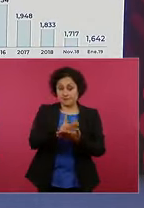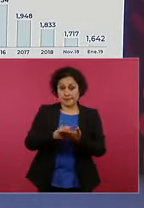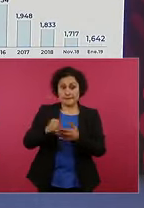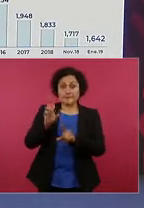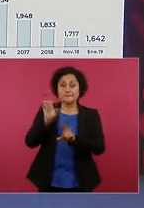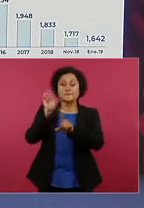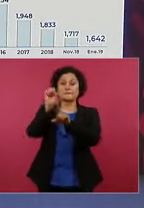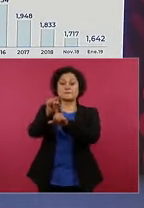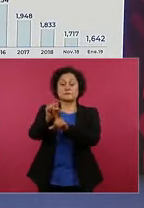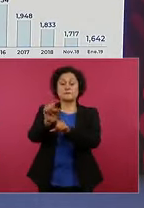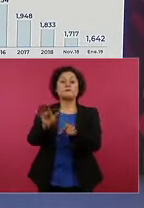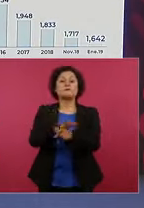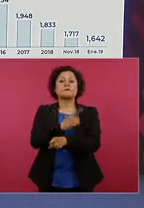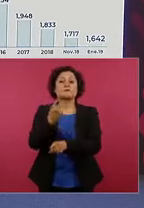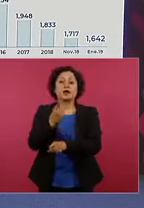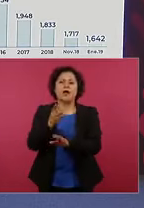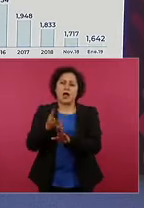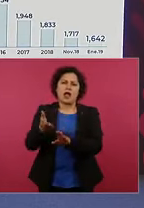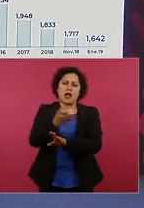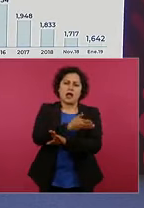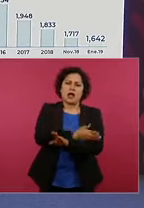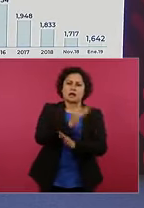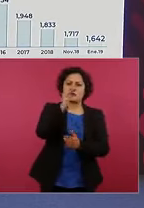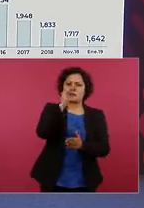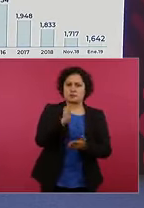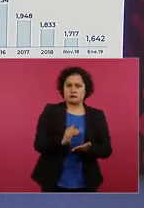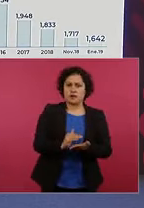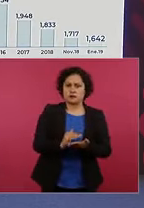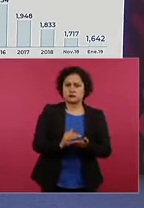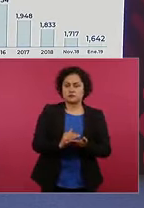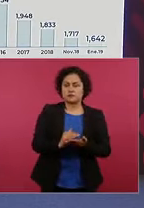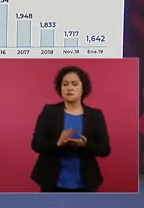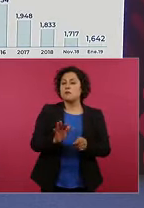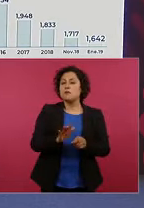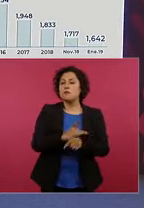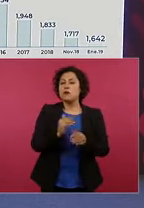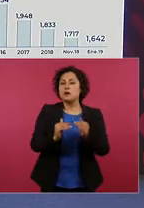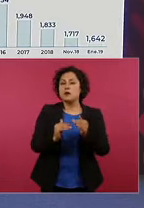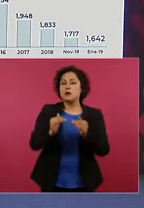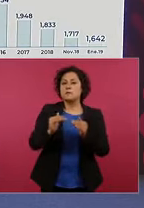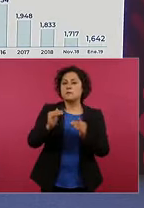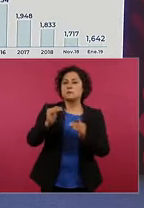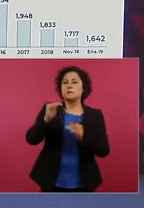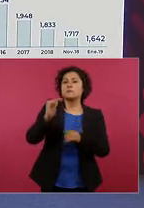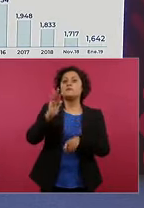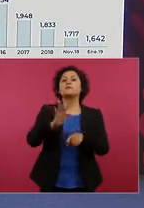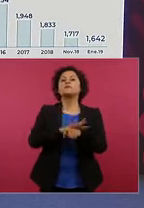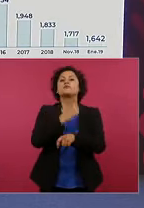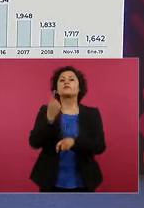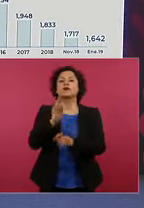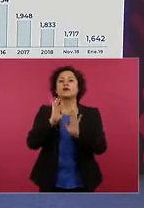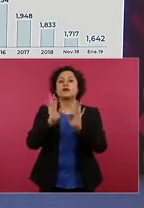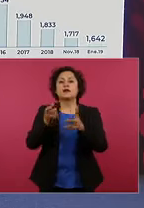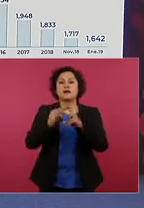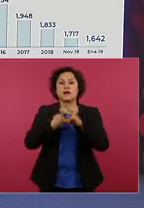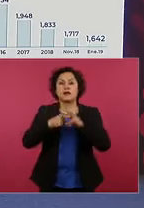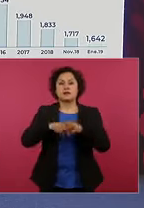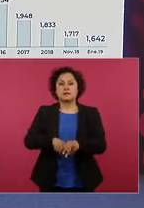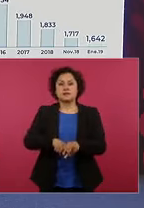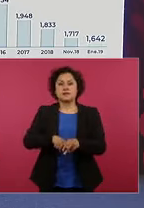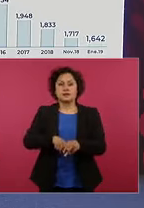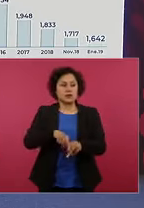porque era menos, porque aquí empezaron a inyectar, a intervenir los